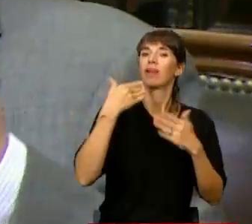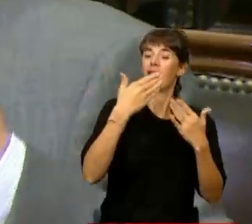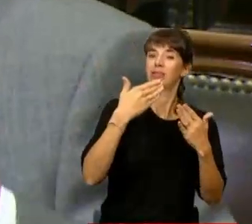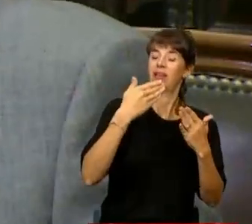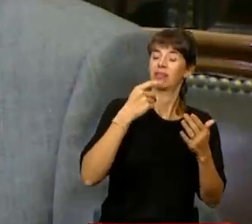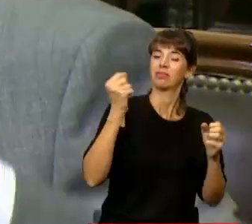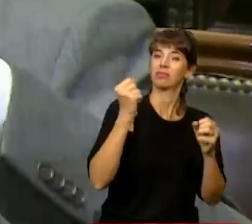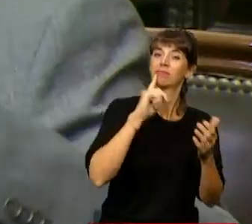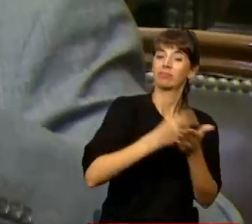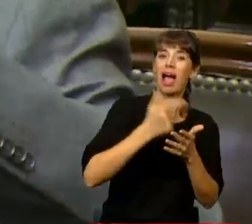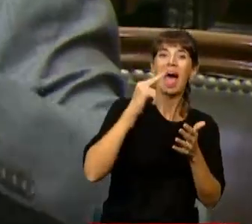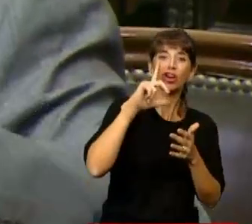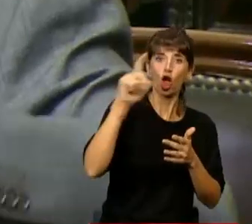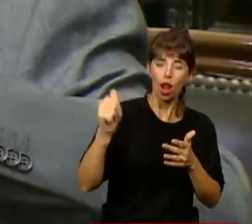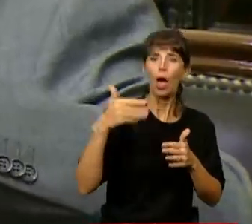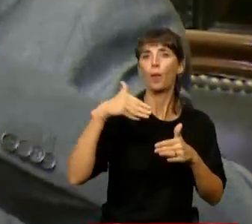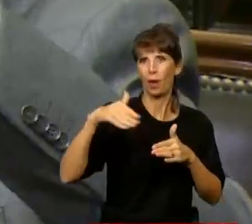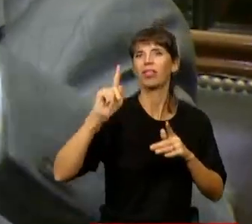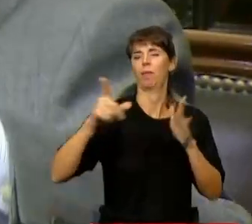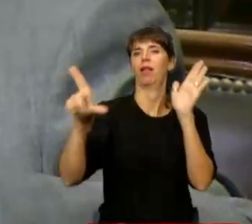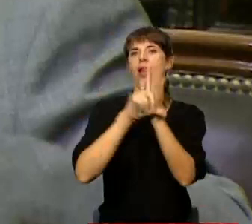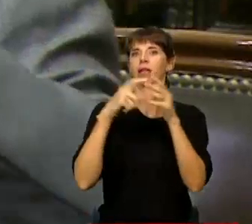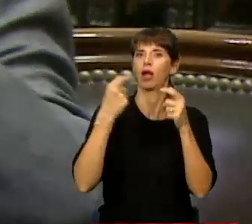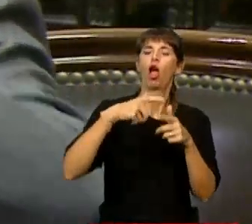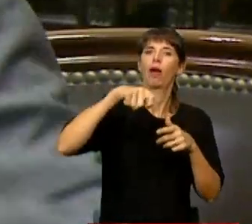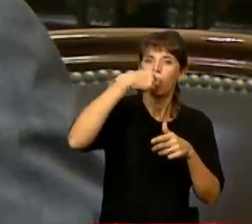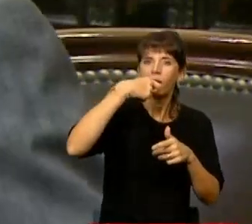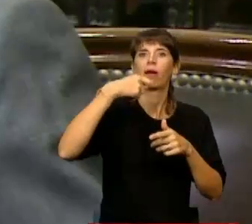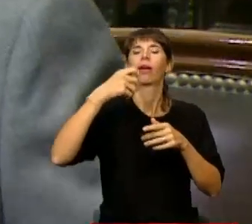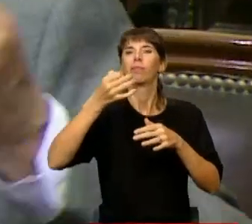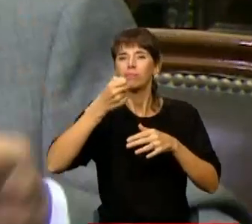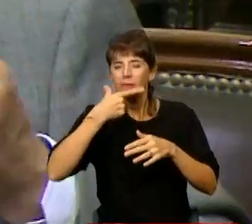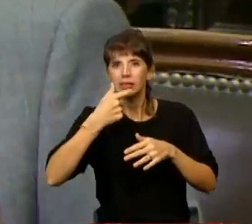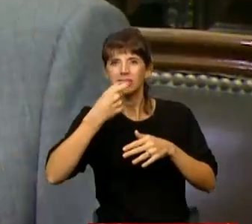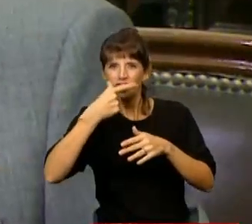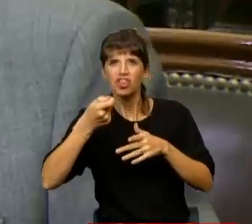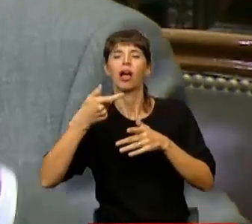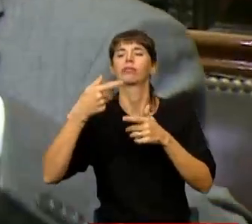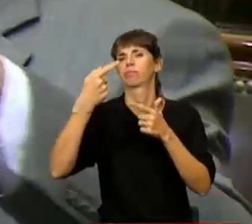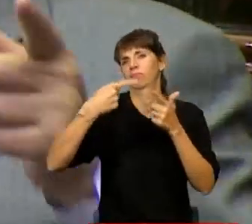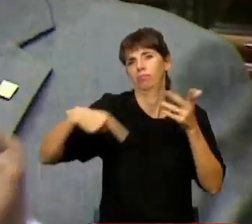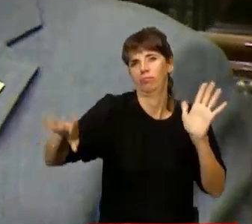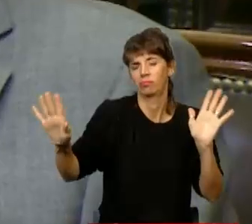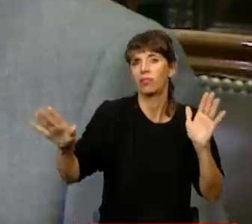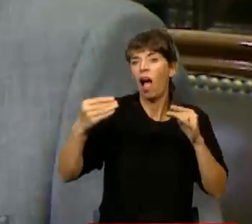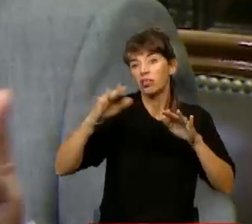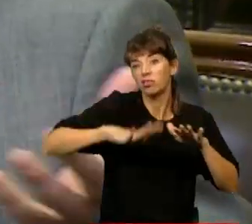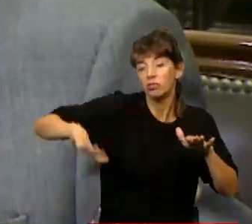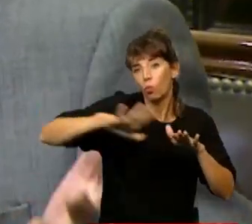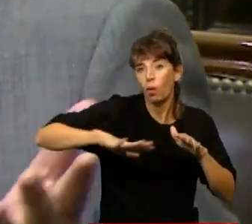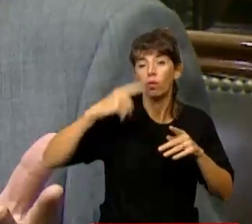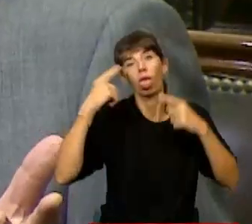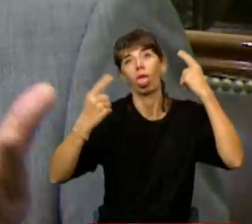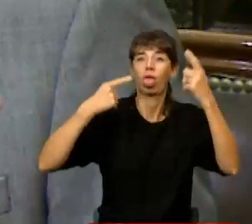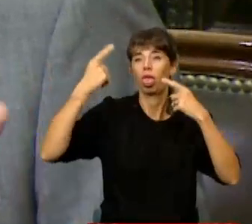va a ser lícito también tener cocaína, tener pastillas, tener drogas sintéticas y tener todo aquello que narcotice al pueblo y